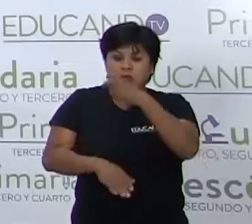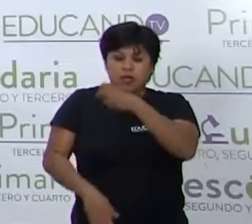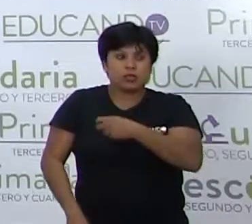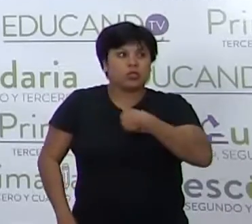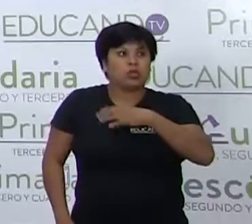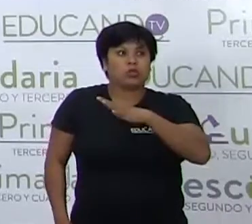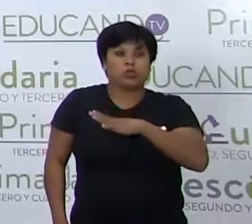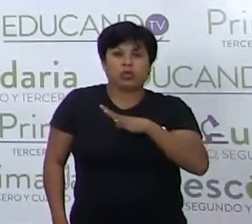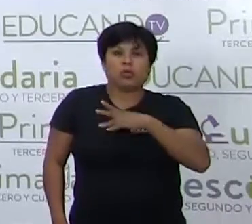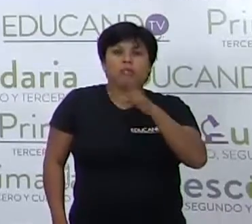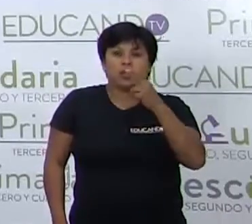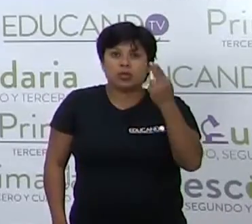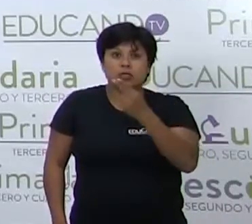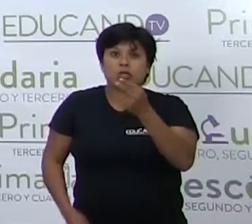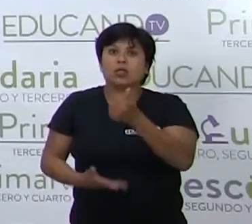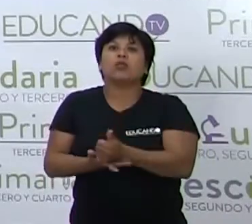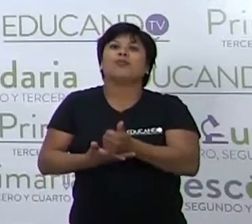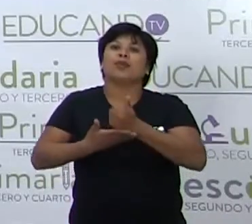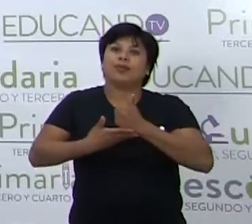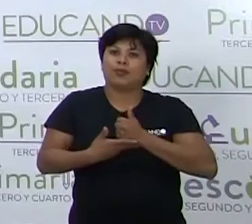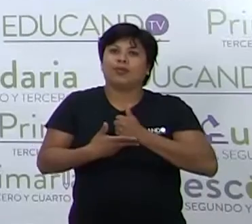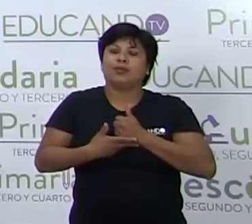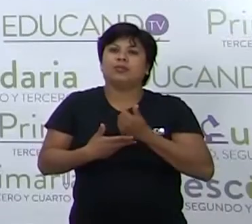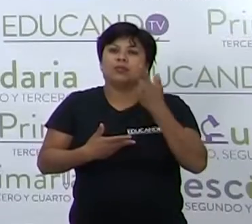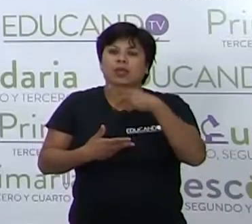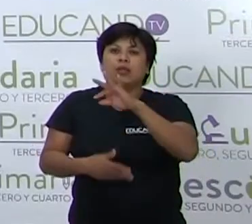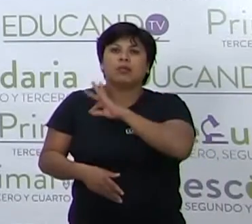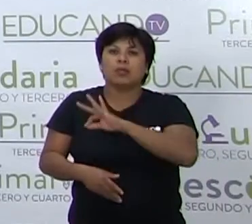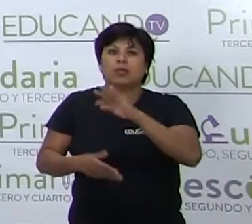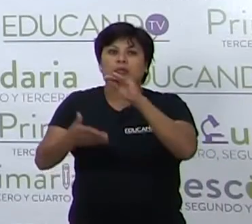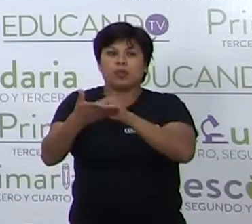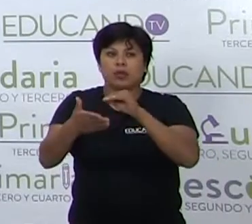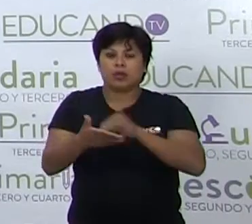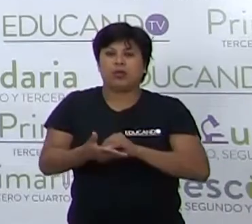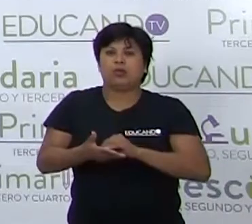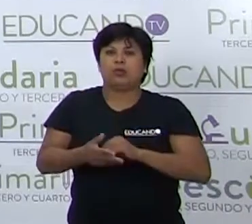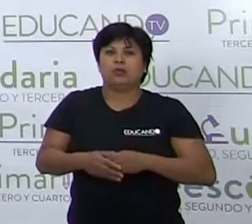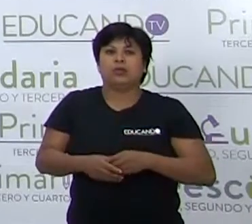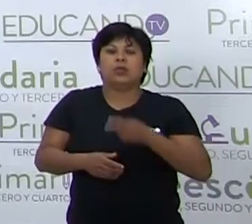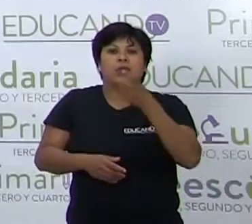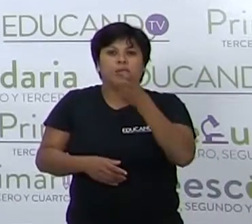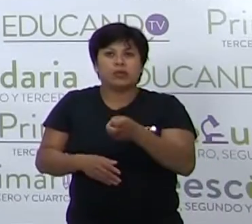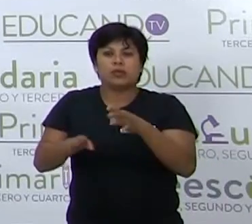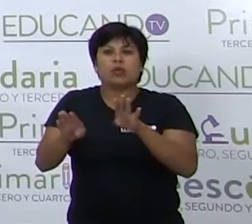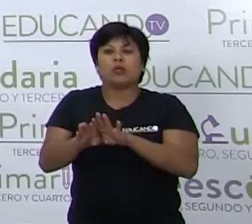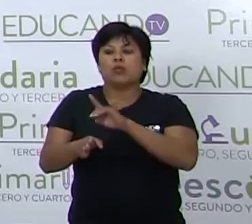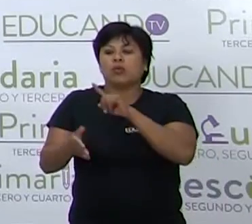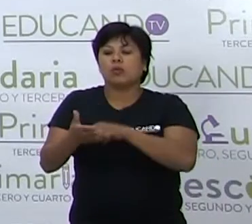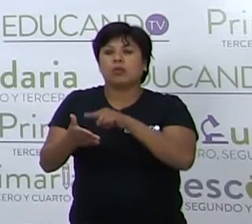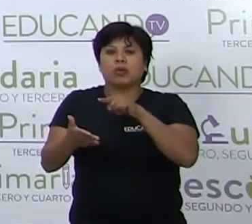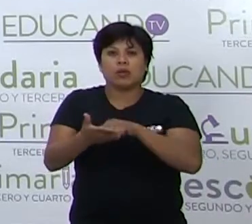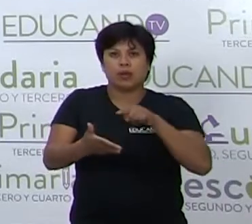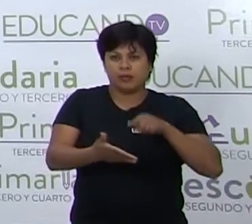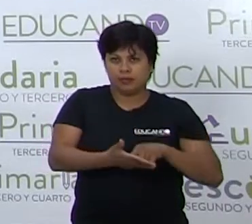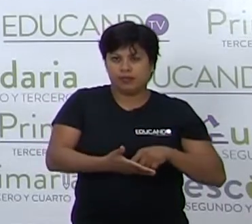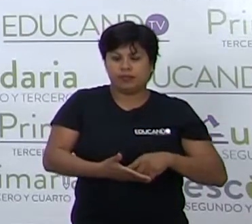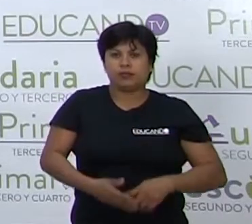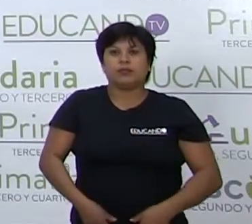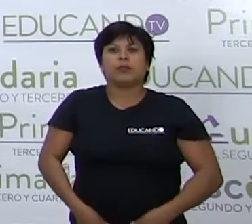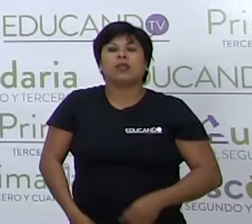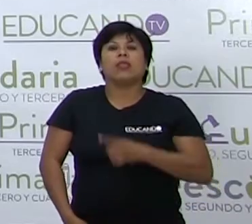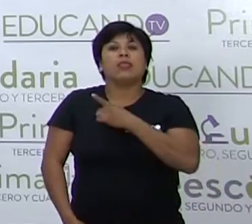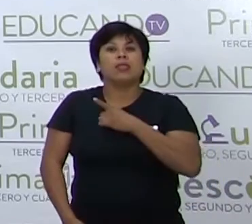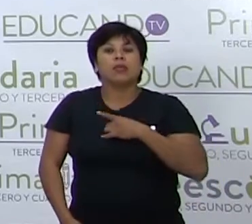tengo, pero necesito que tú me ayudes a ubicarlos de acuerdo al lugar que